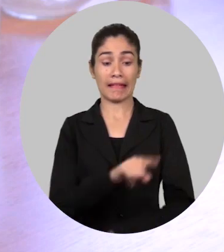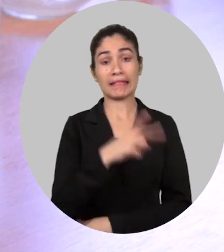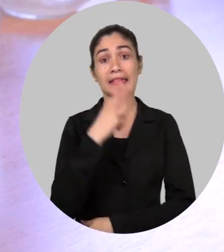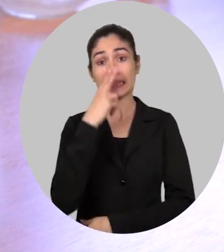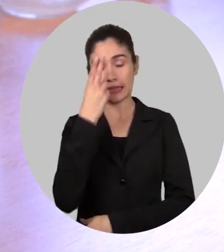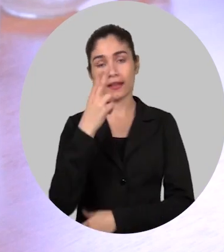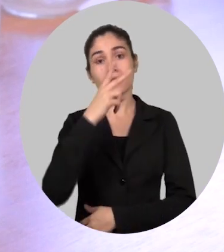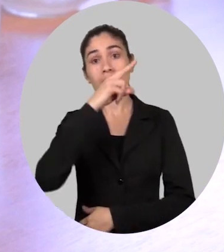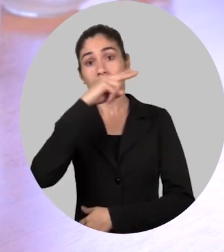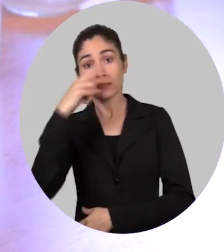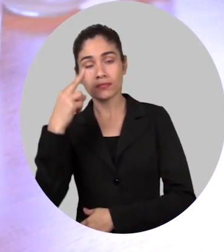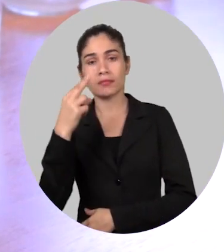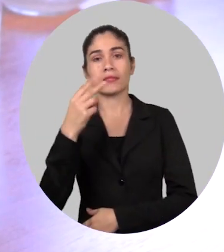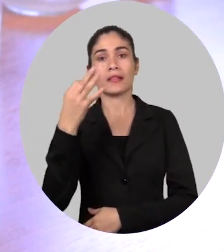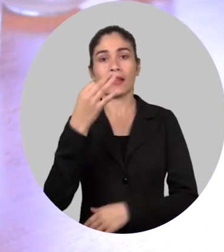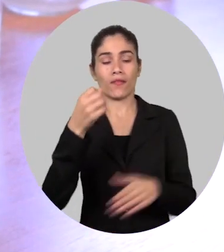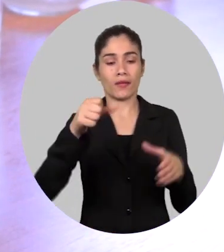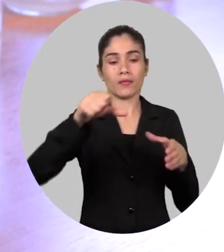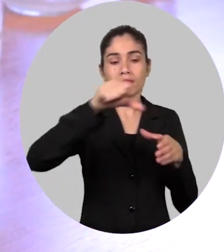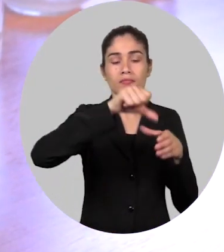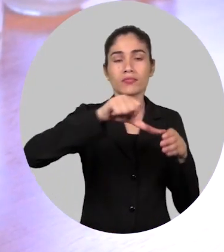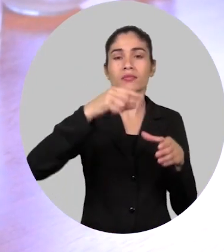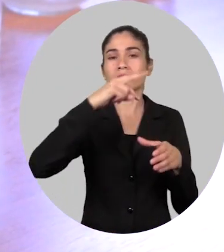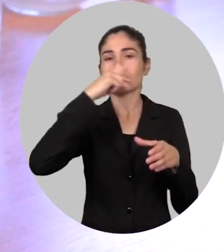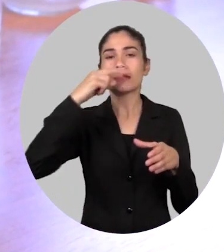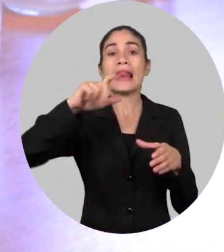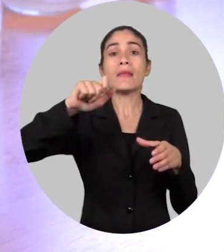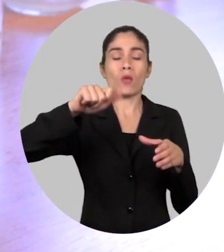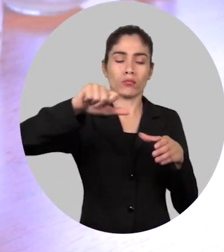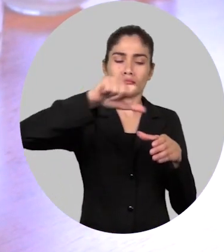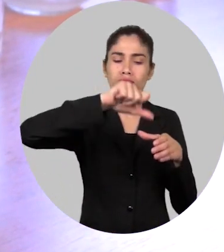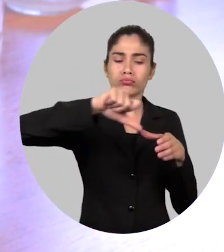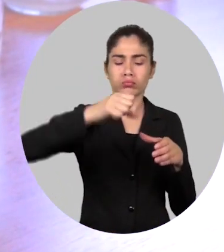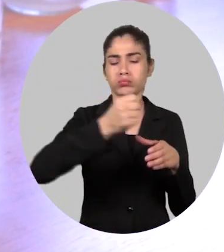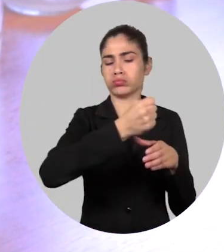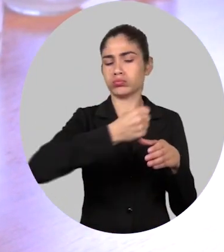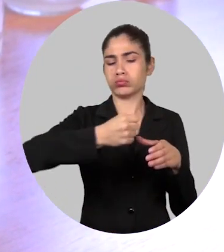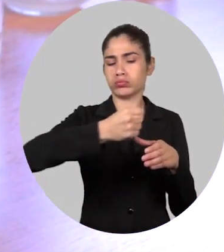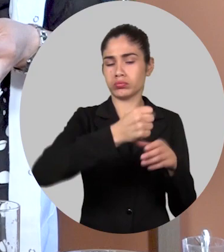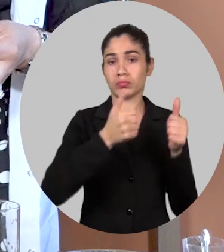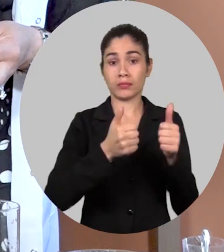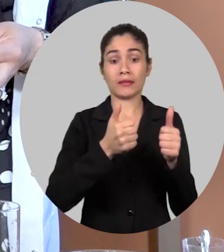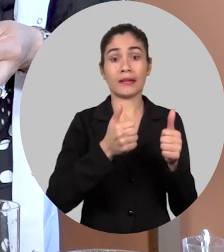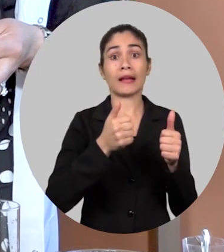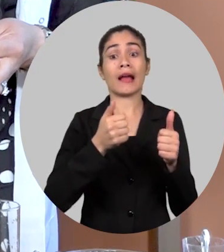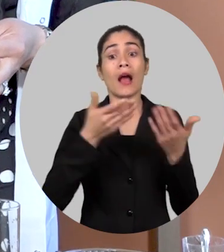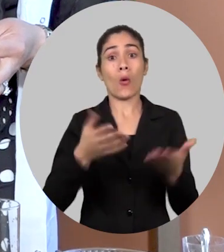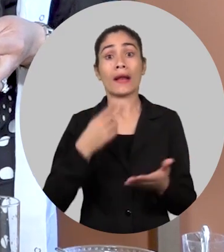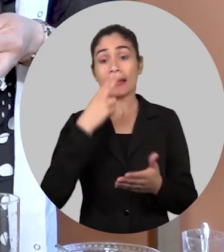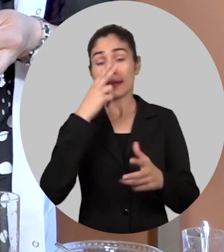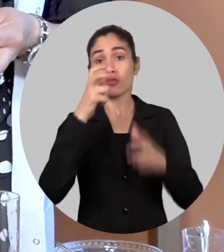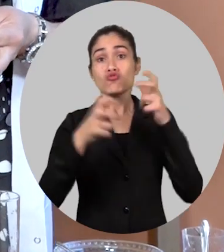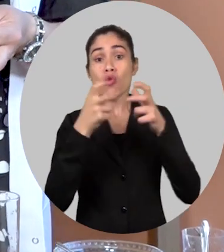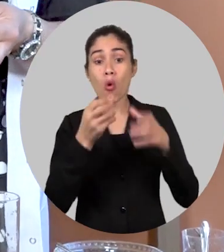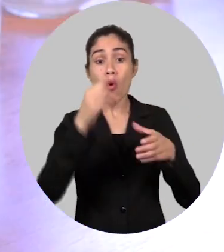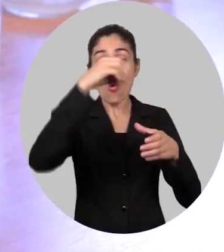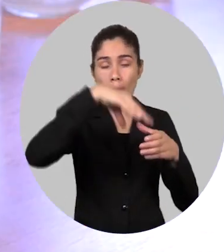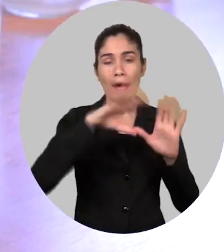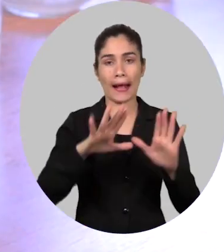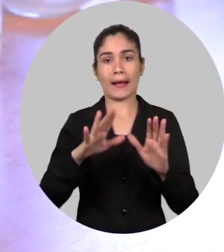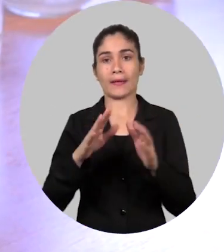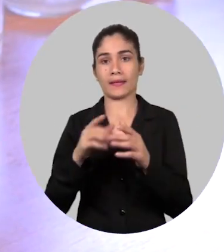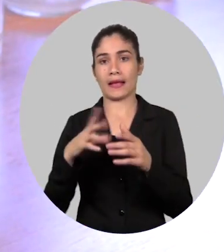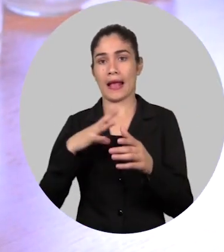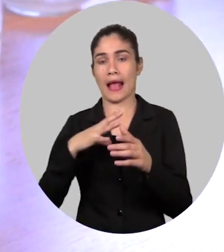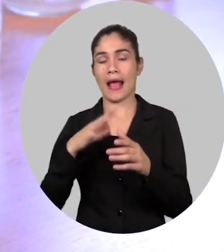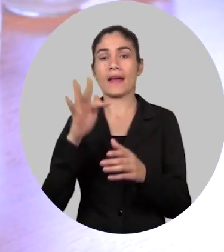Para que tenga un poco de color, le vamos a agregar acá la esencia de limón, mezclamos bien, y para que tenga un colorcito le